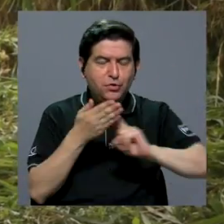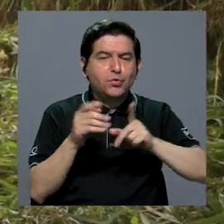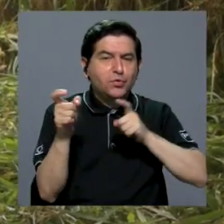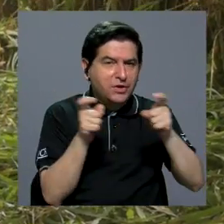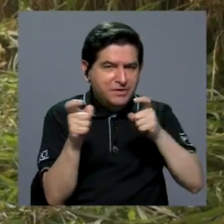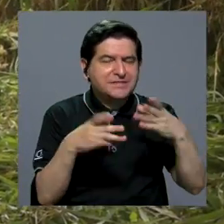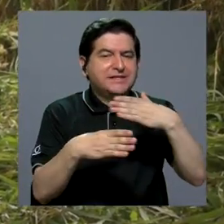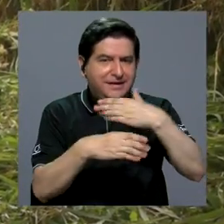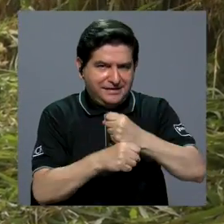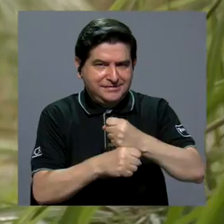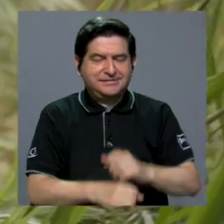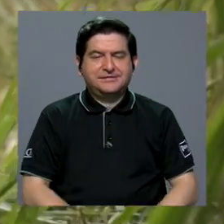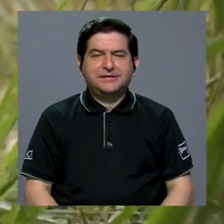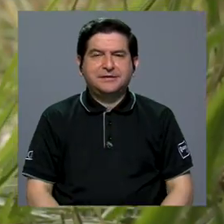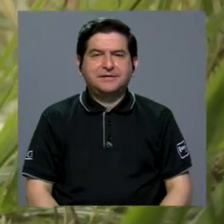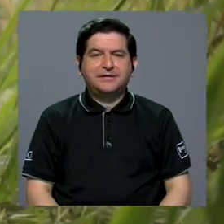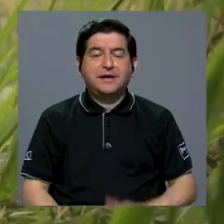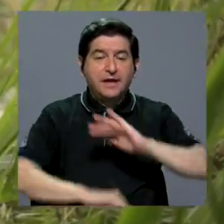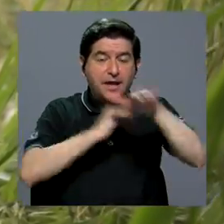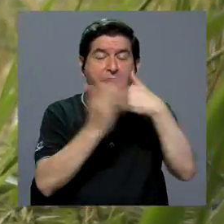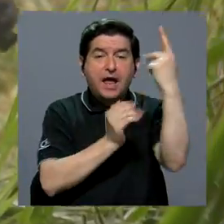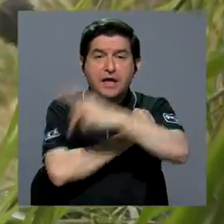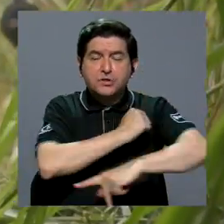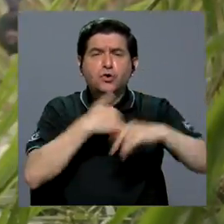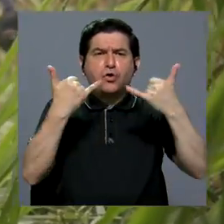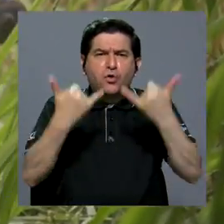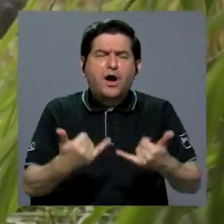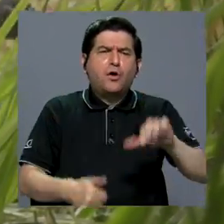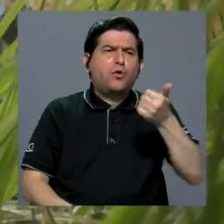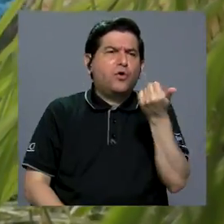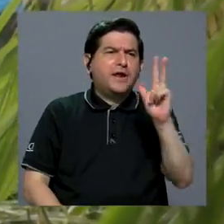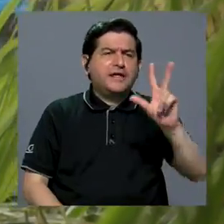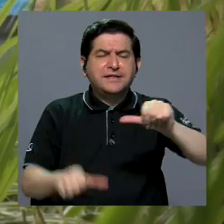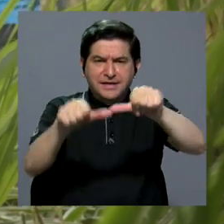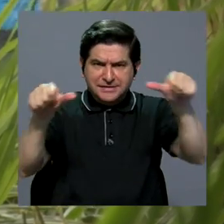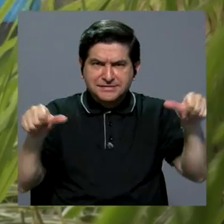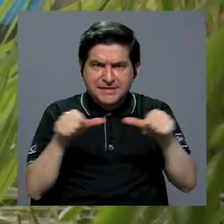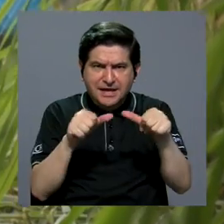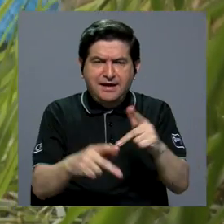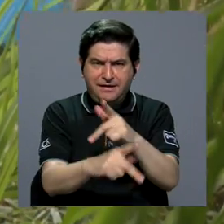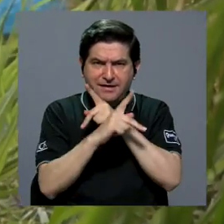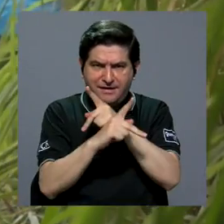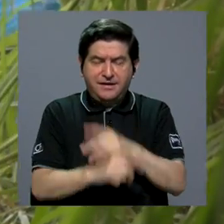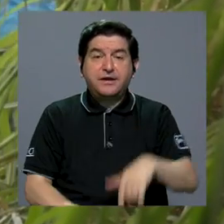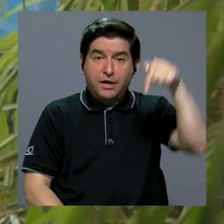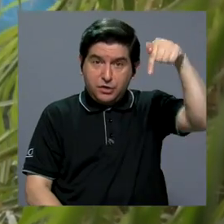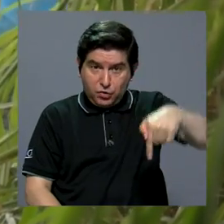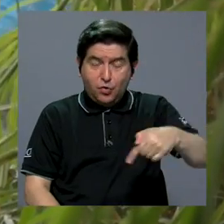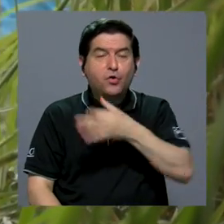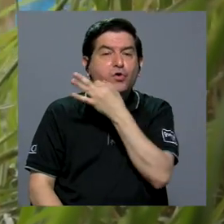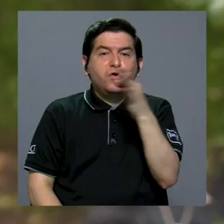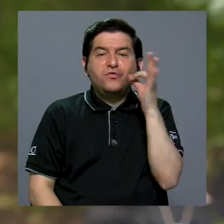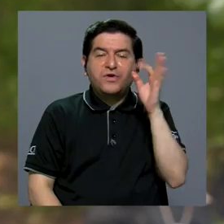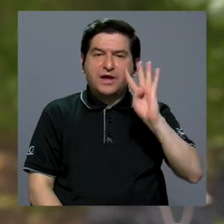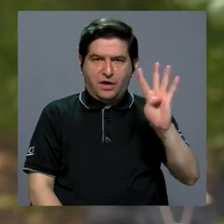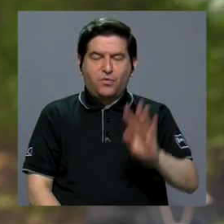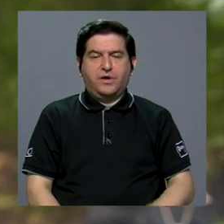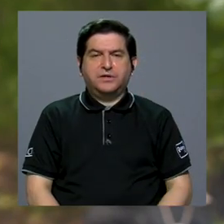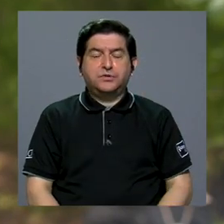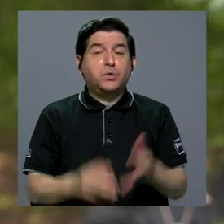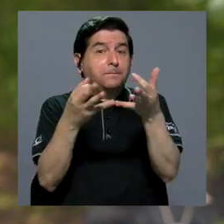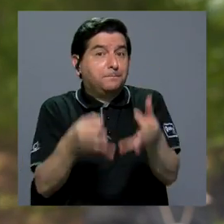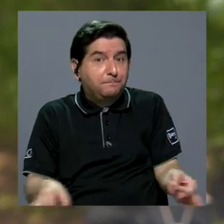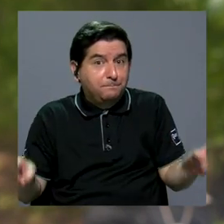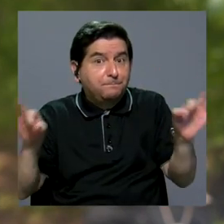administra. Entonces, a lo largo del país tenemos actualmente 13 áreas protegidas. Hoy nos encontramos en Finca 4. Una de las cosas